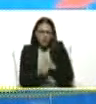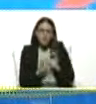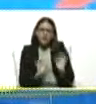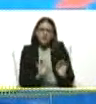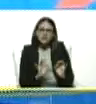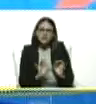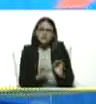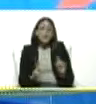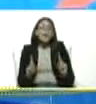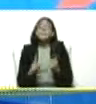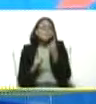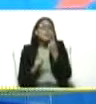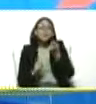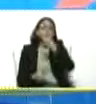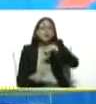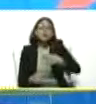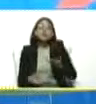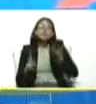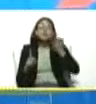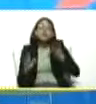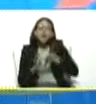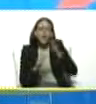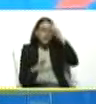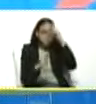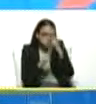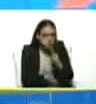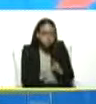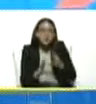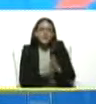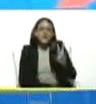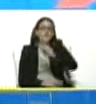Primero, por amor tremendo por nuestro país, porque jamás nos